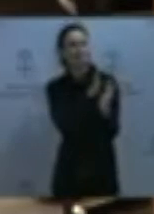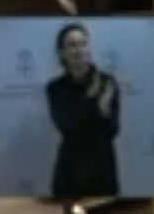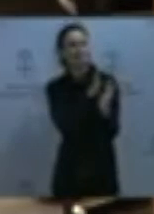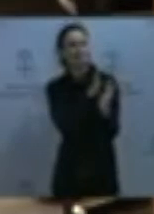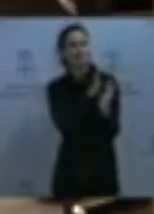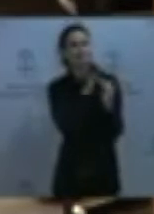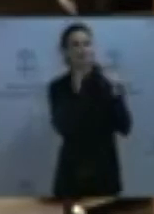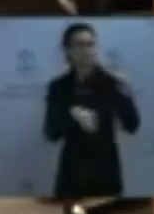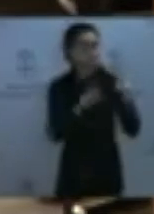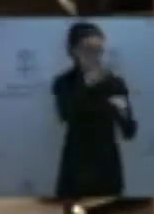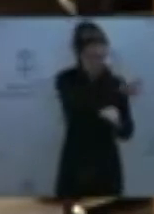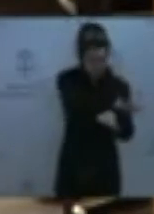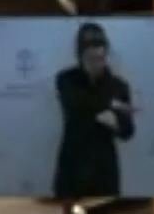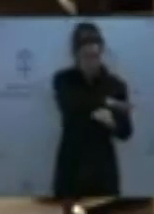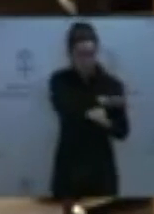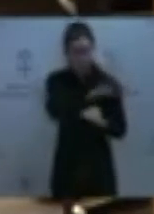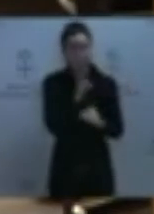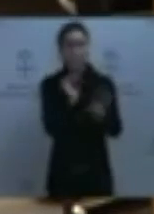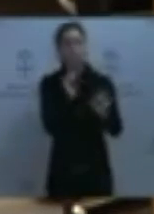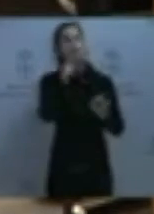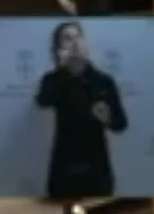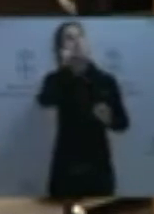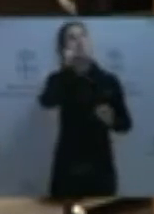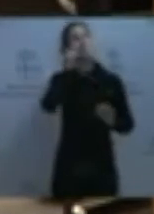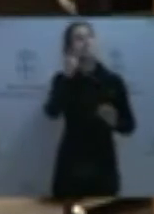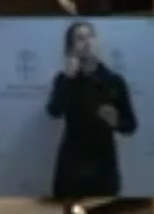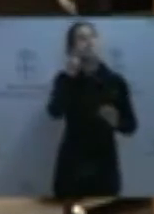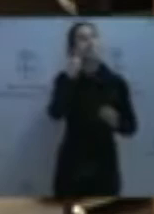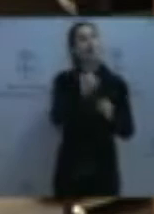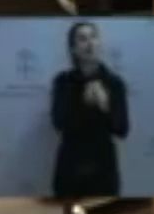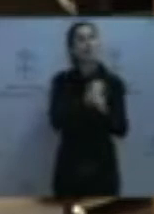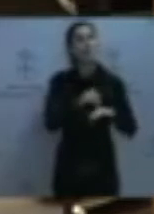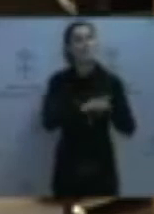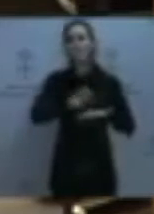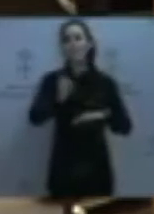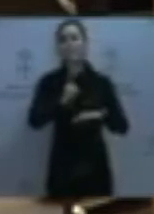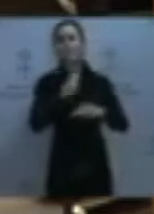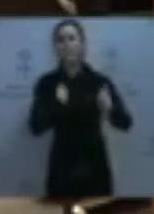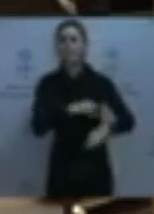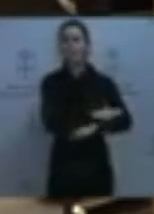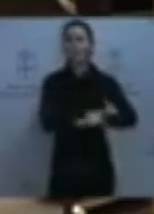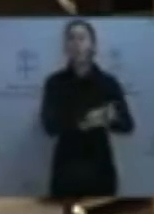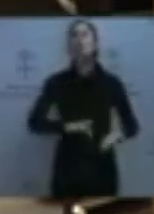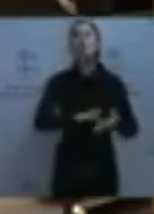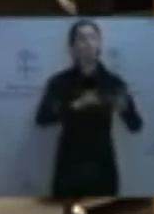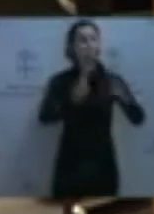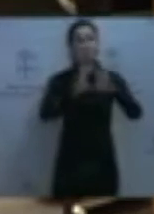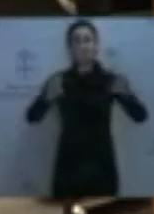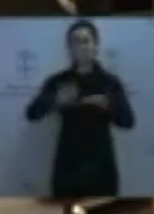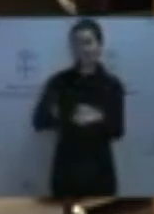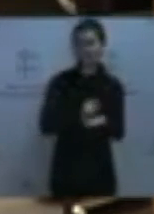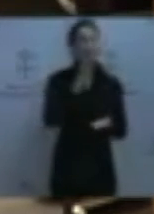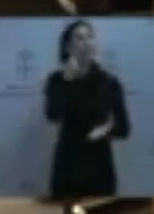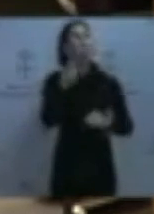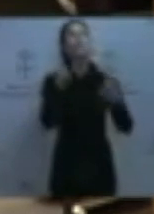brecha salarial, cuando se encuentran que las demandas en la inspección laboral no son cumplidas por la misma administración que subcontrató el servicio? ¿Ven ustedes para qué